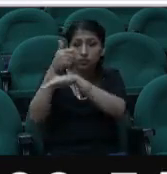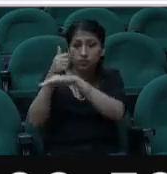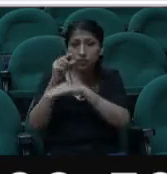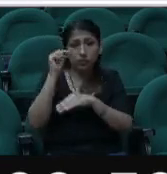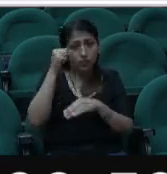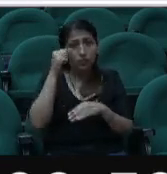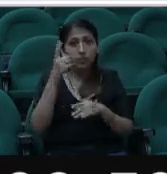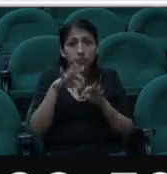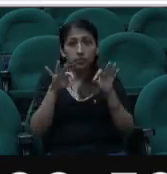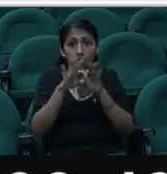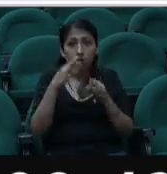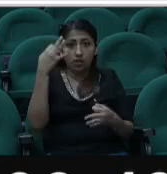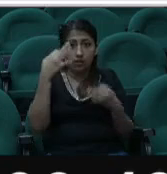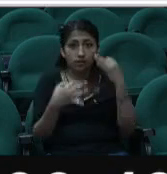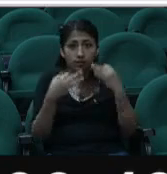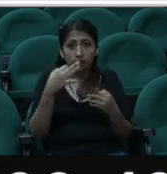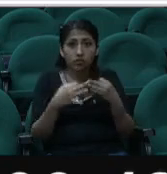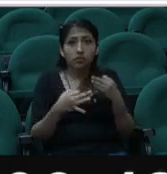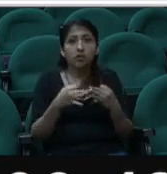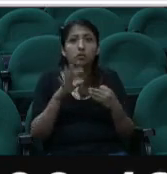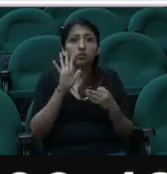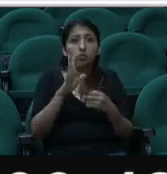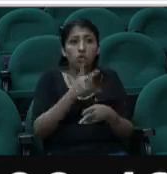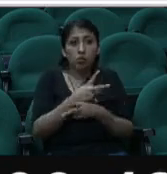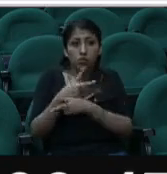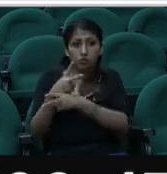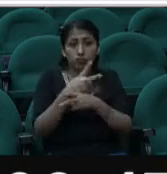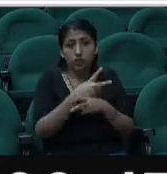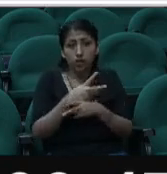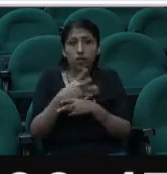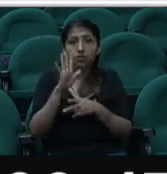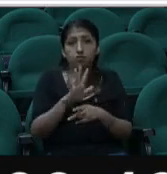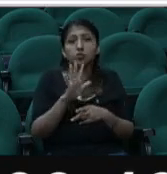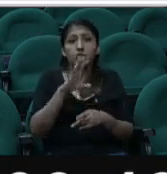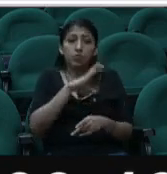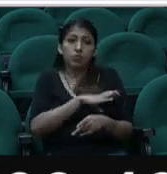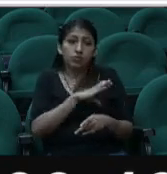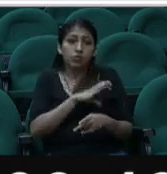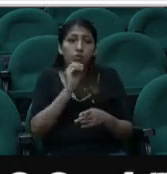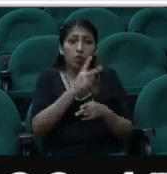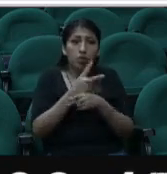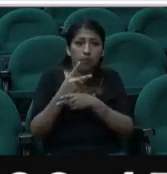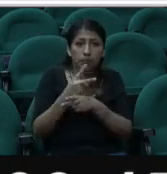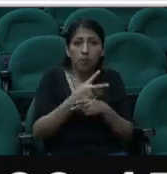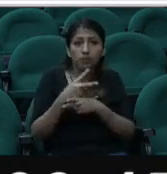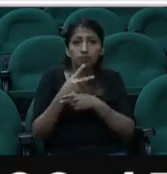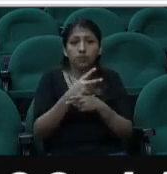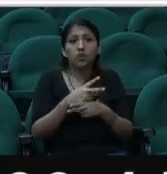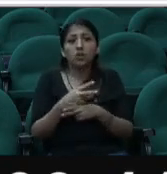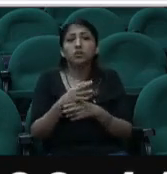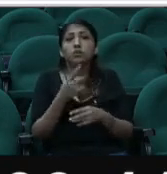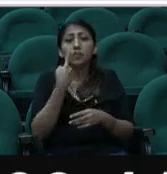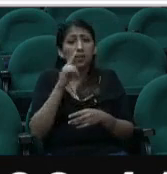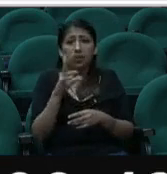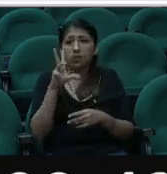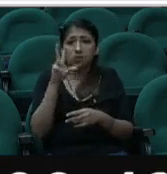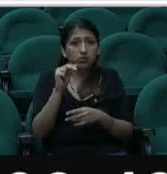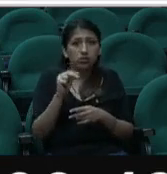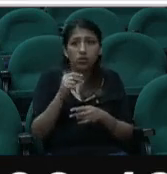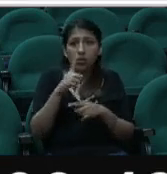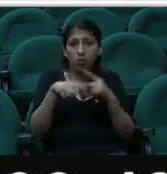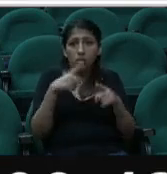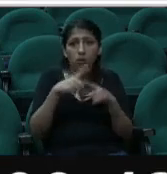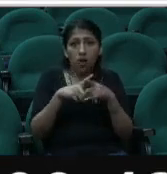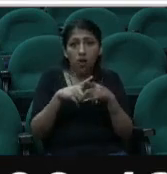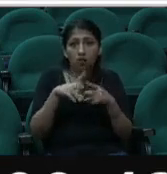primer lugar deberían fiscalizar los sean los con los concejales en los ghats cantonales o los consejeros en los ghats provinciales pero lamentablemente cuando